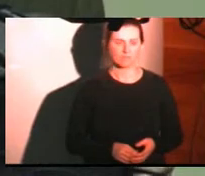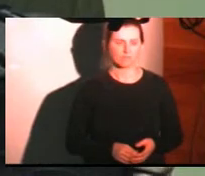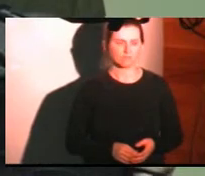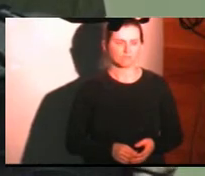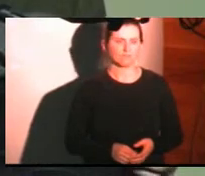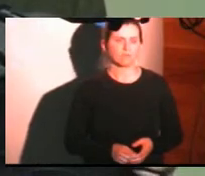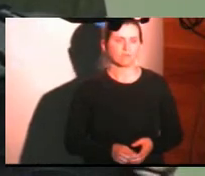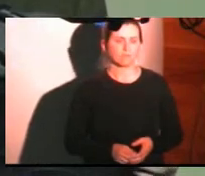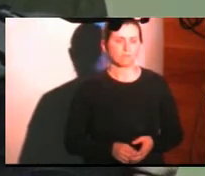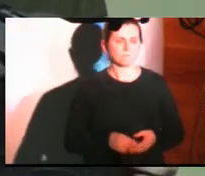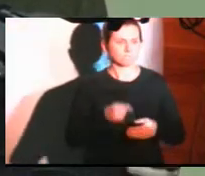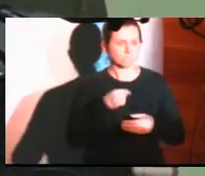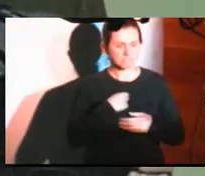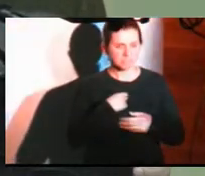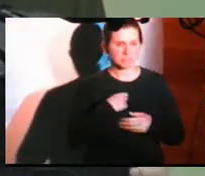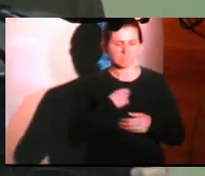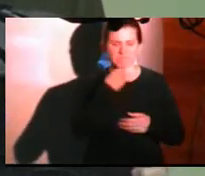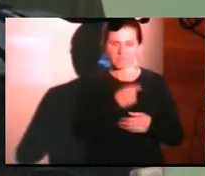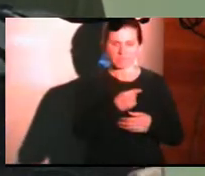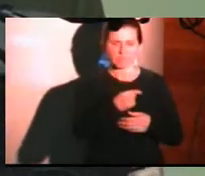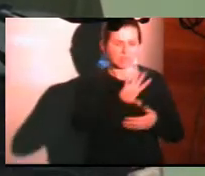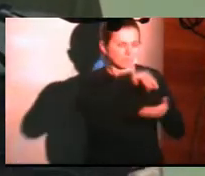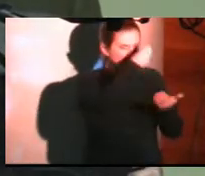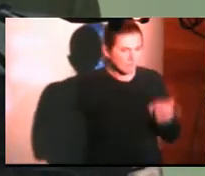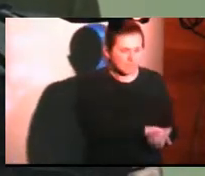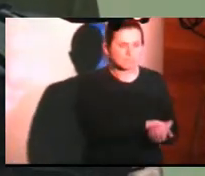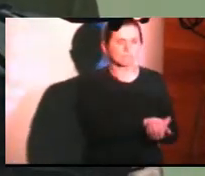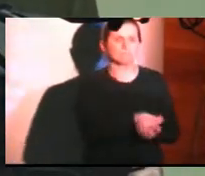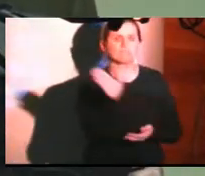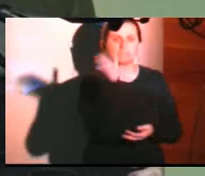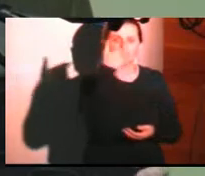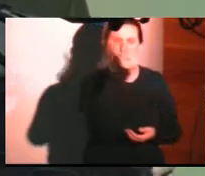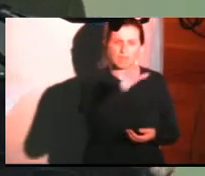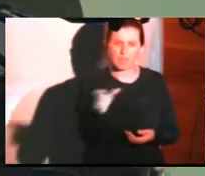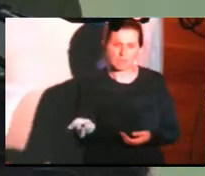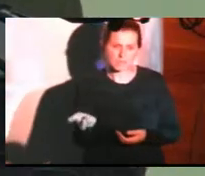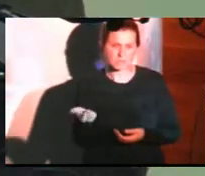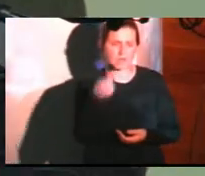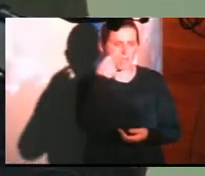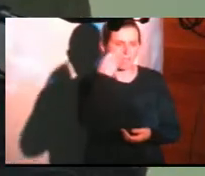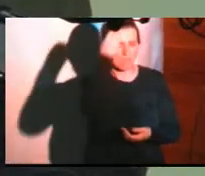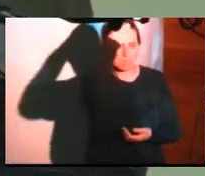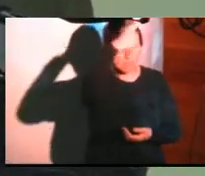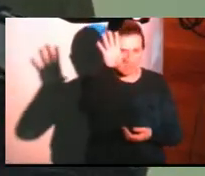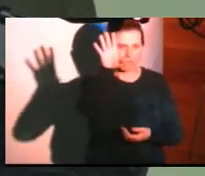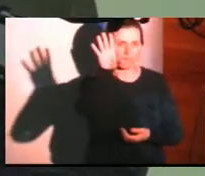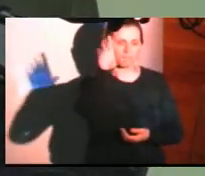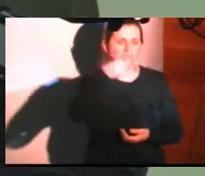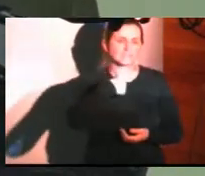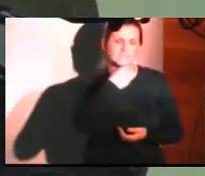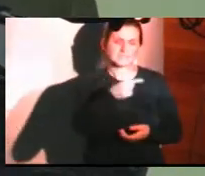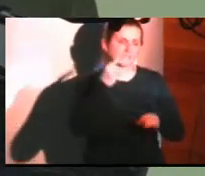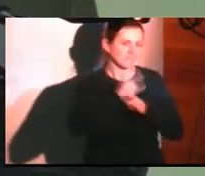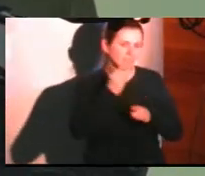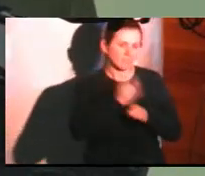habitantes de las zonas rurales, y yo lo digo siempre porque me queda la impronta siempre de mi abuela materna,